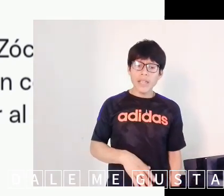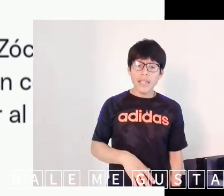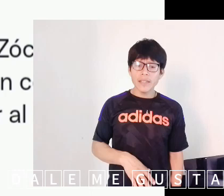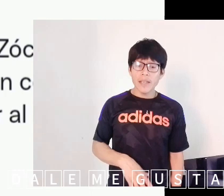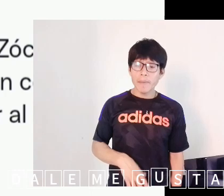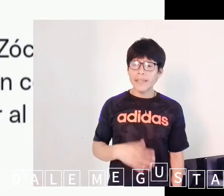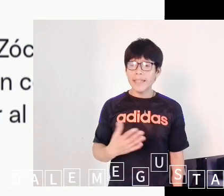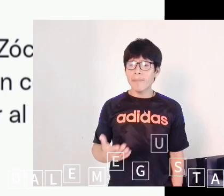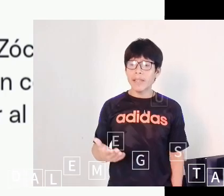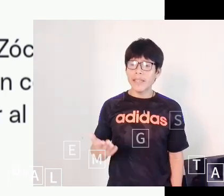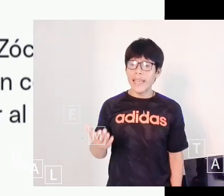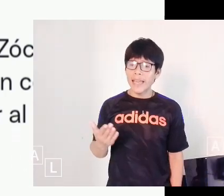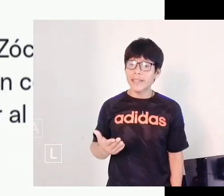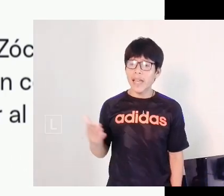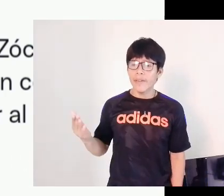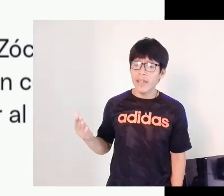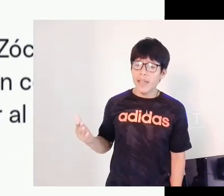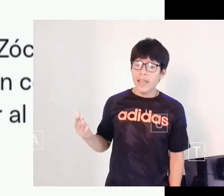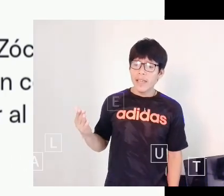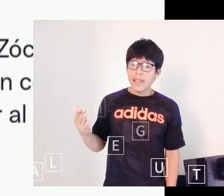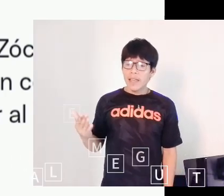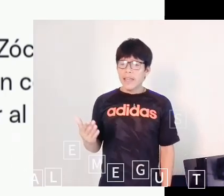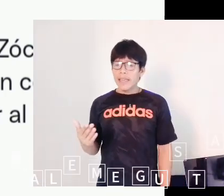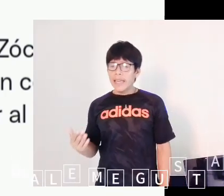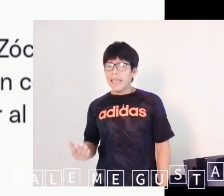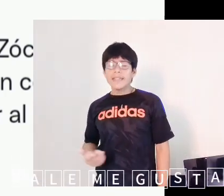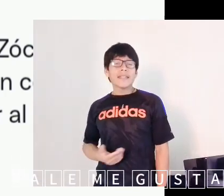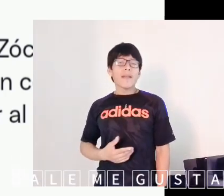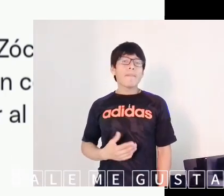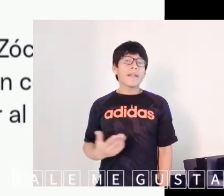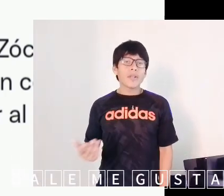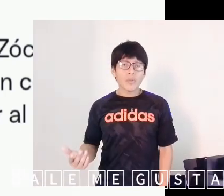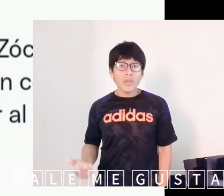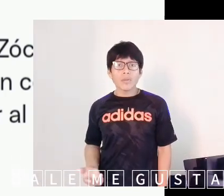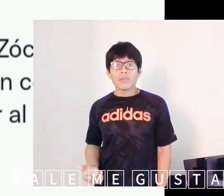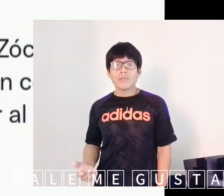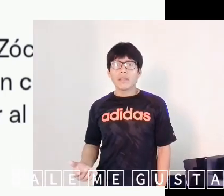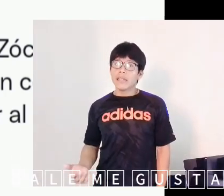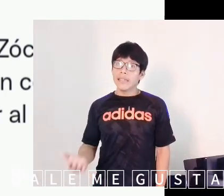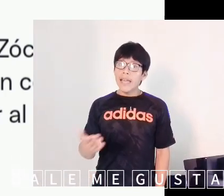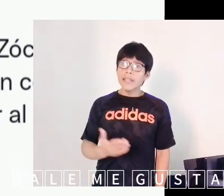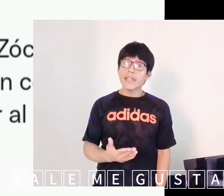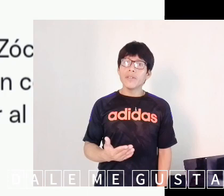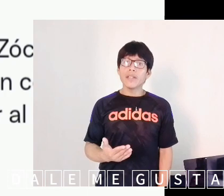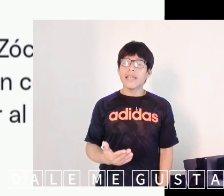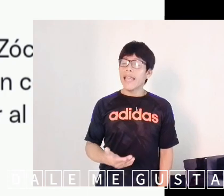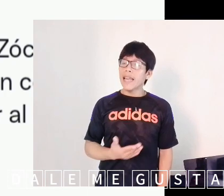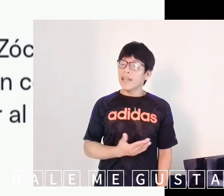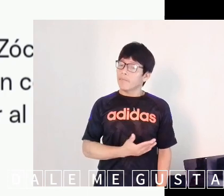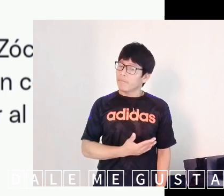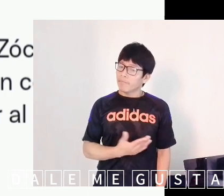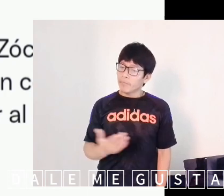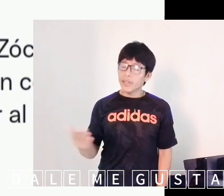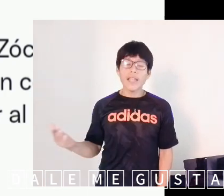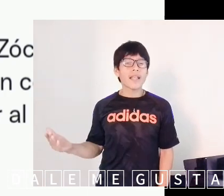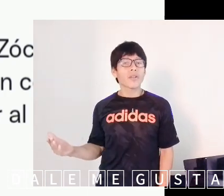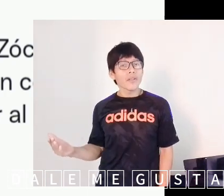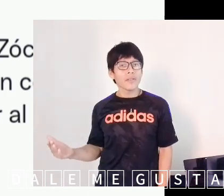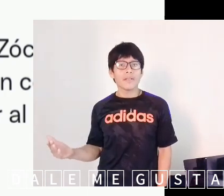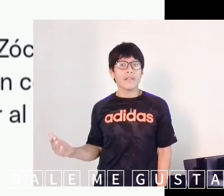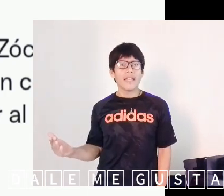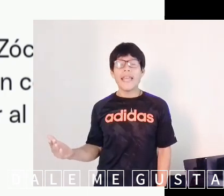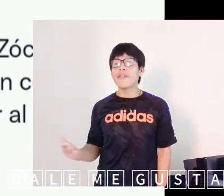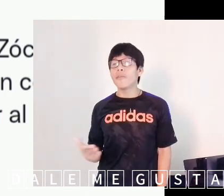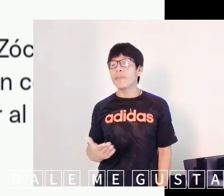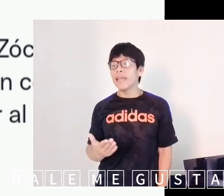Claudio X González, prácticamente él sabe que ya está perdido todo. Y él, señores, él no es nada